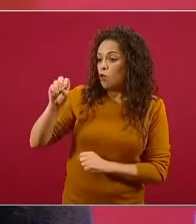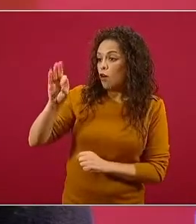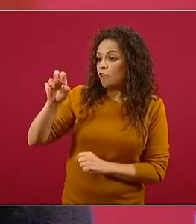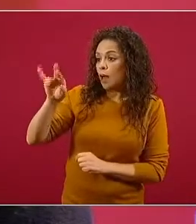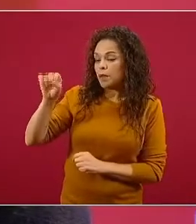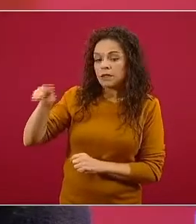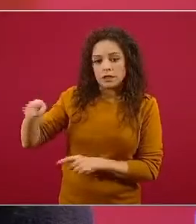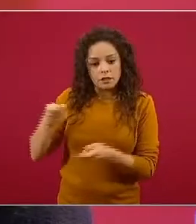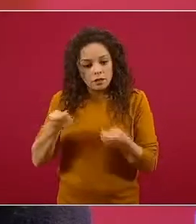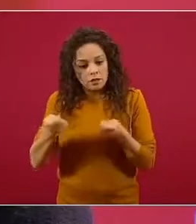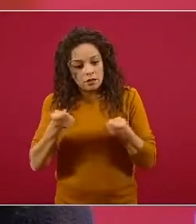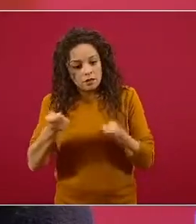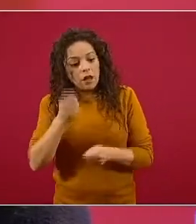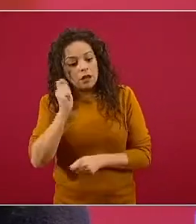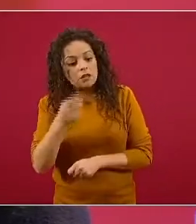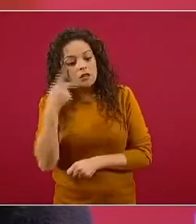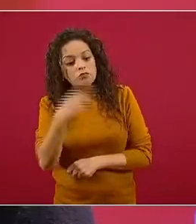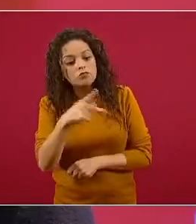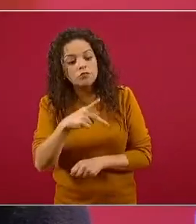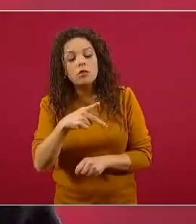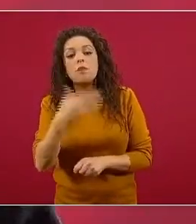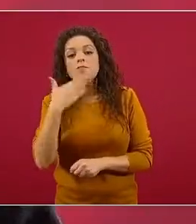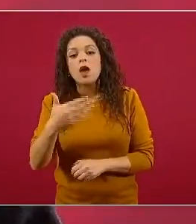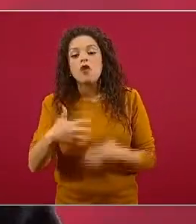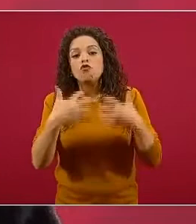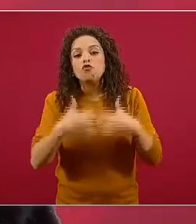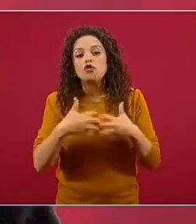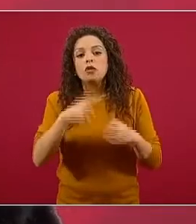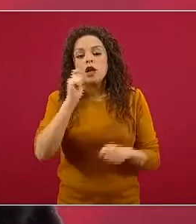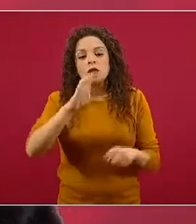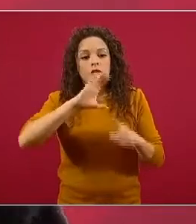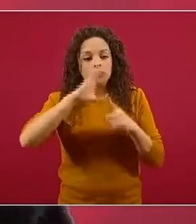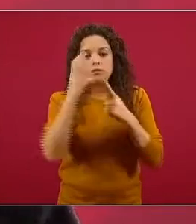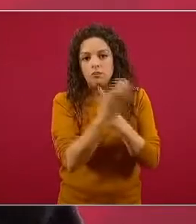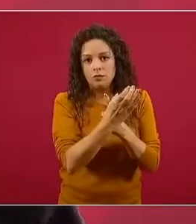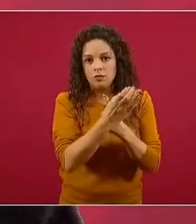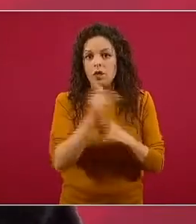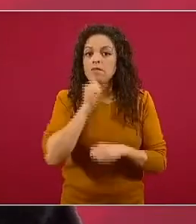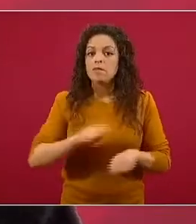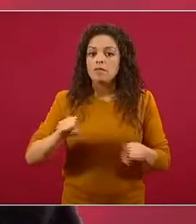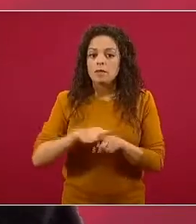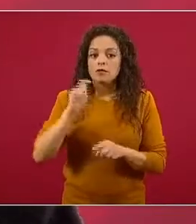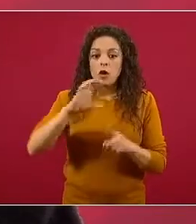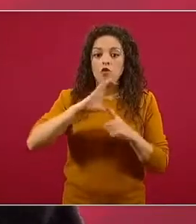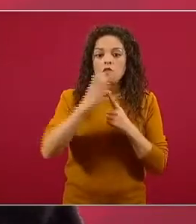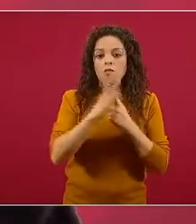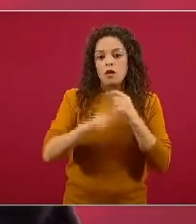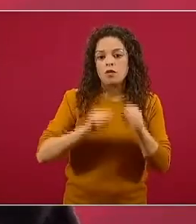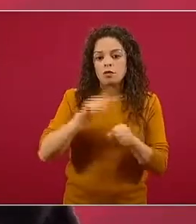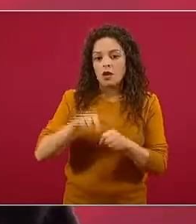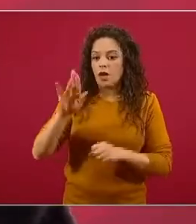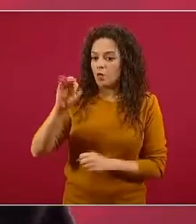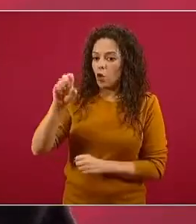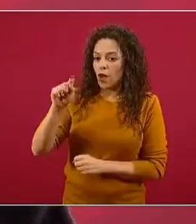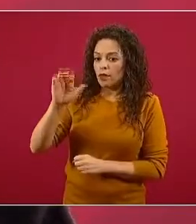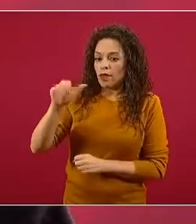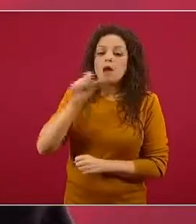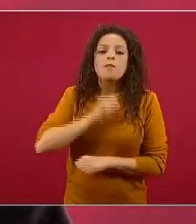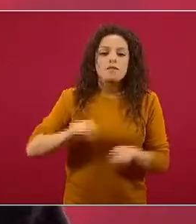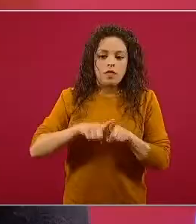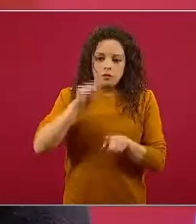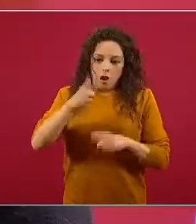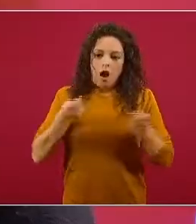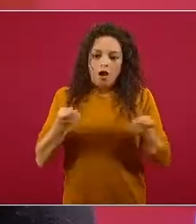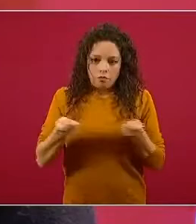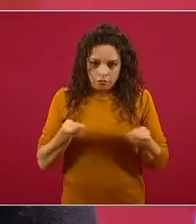de estos comités o comisiones, y la Comisión Nacional de Bioética también los regula. Y COFEPRIS, la Agencia de